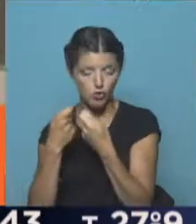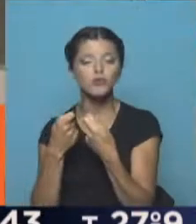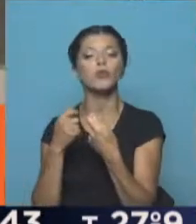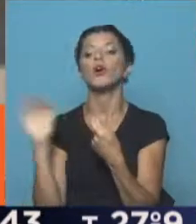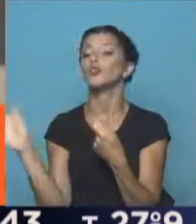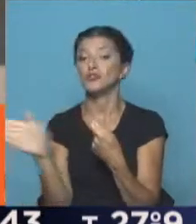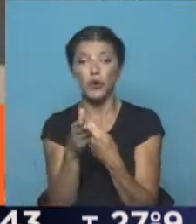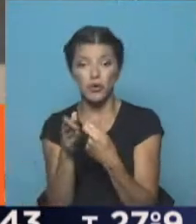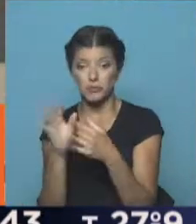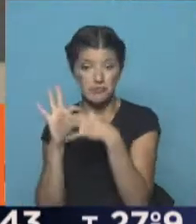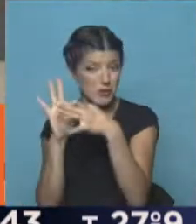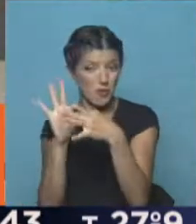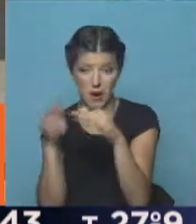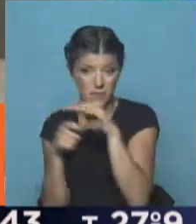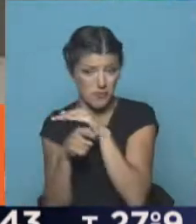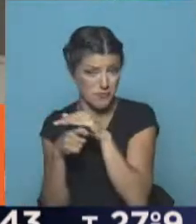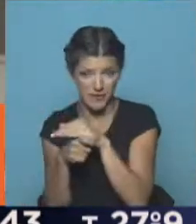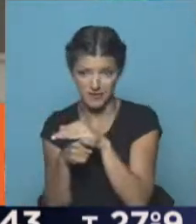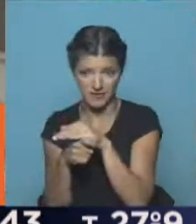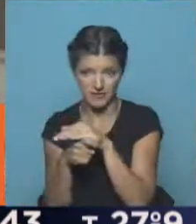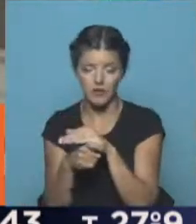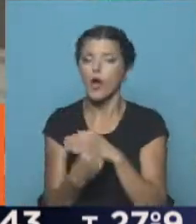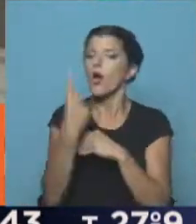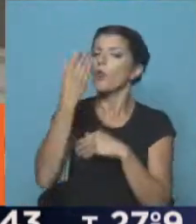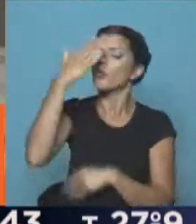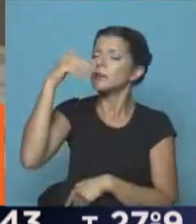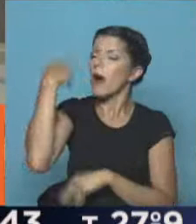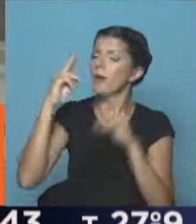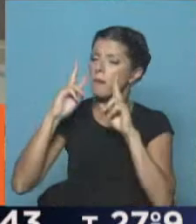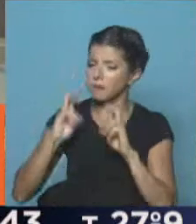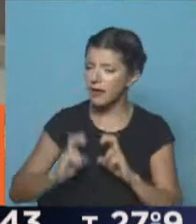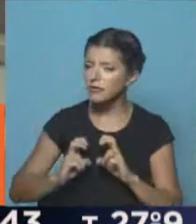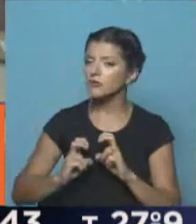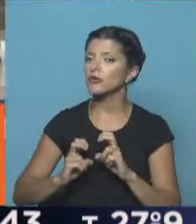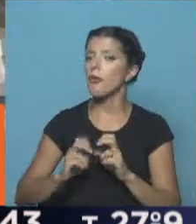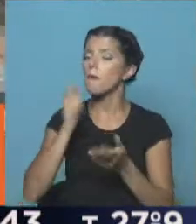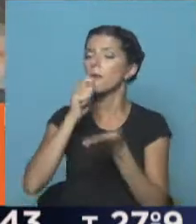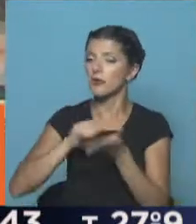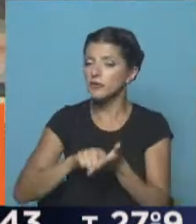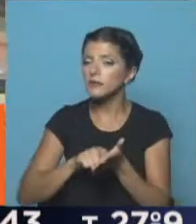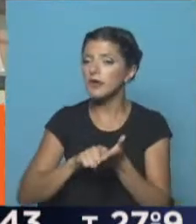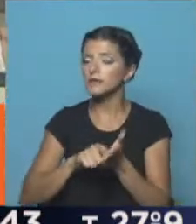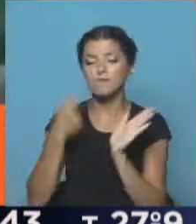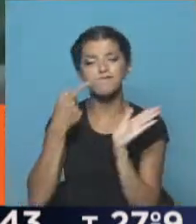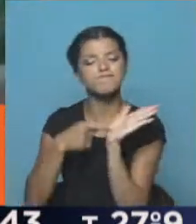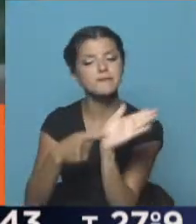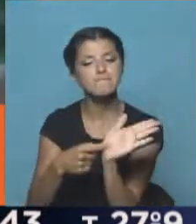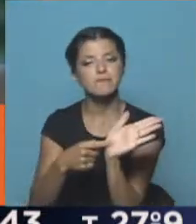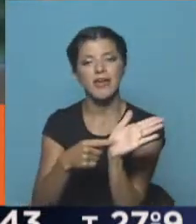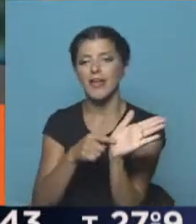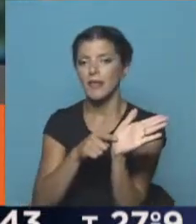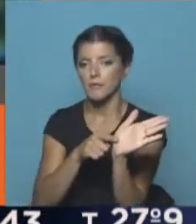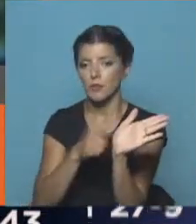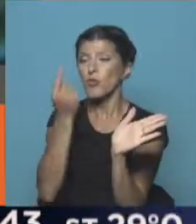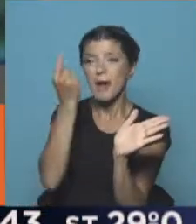sucios había un una de las investigaciones últimas del periodismo en rumanía fijate vos que apuntaron directamente a una de